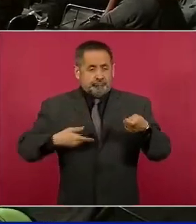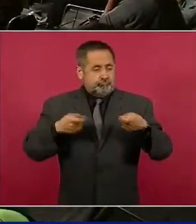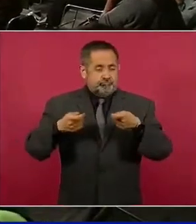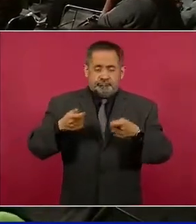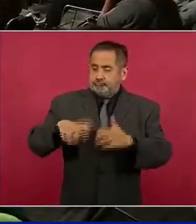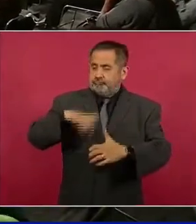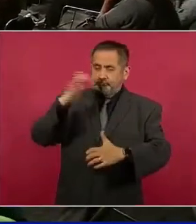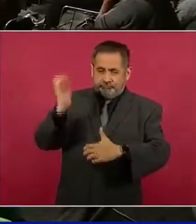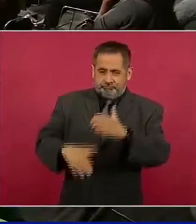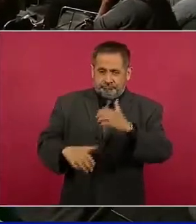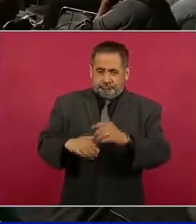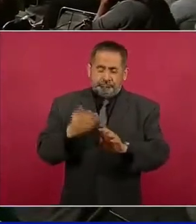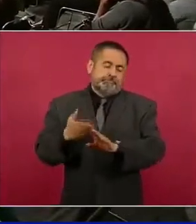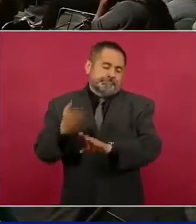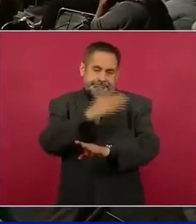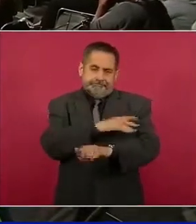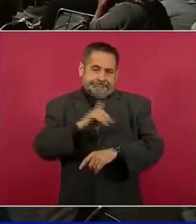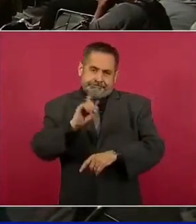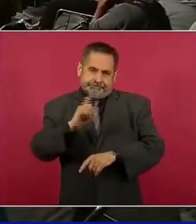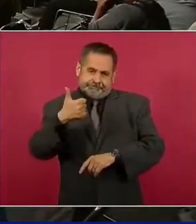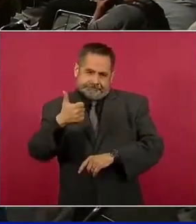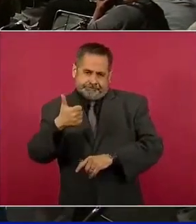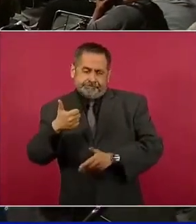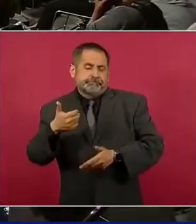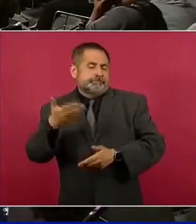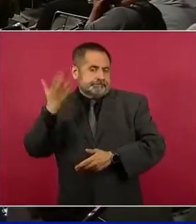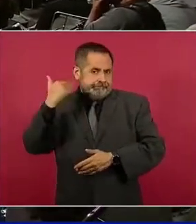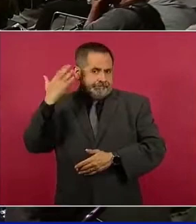porque antes no eran 6 sino 4.